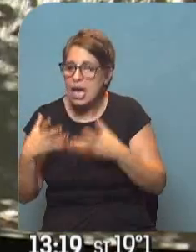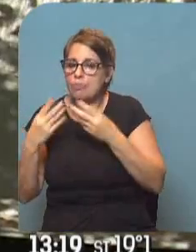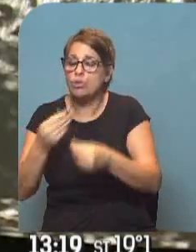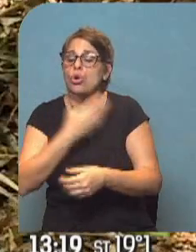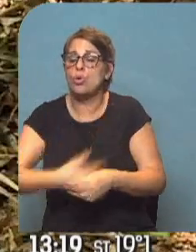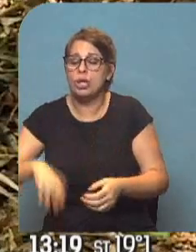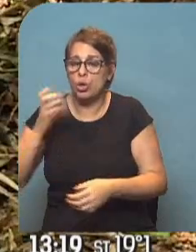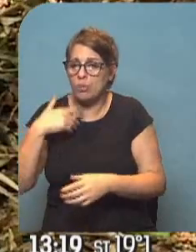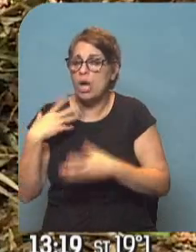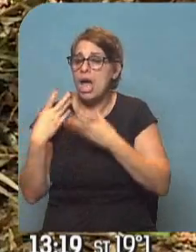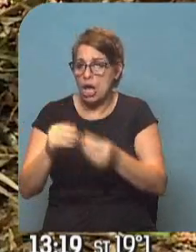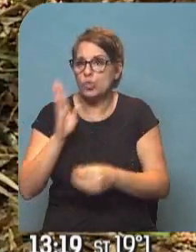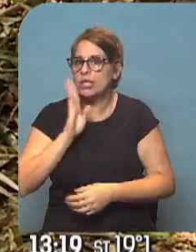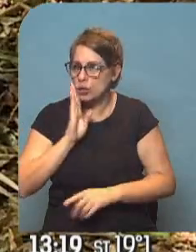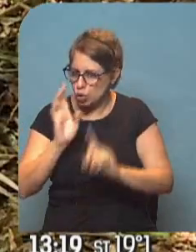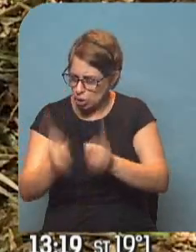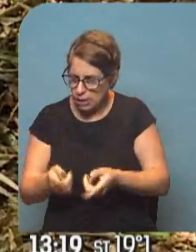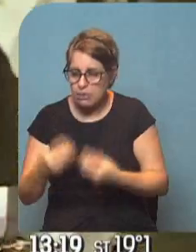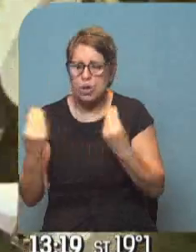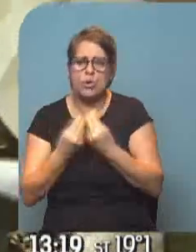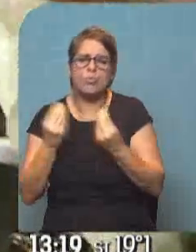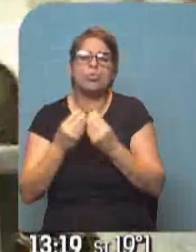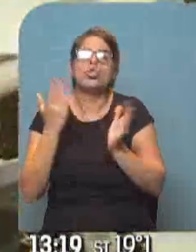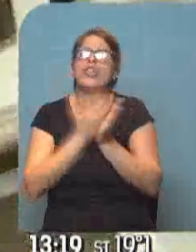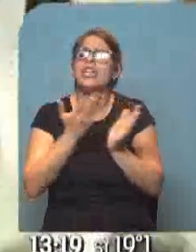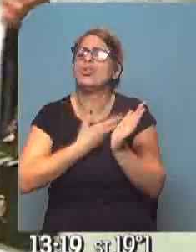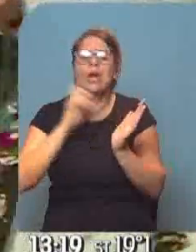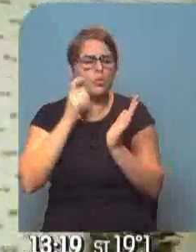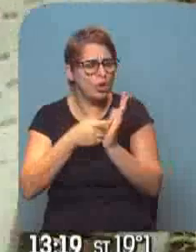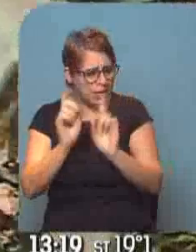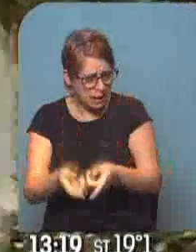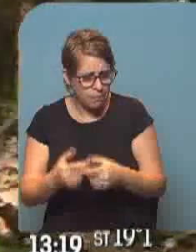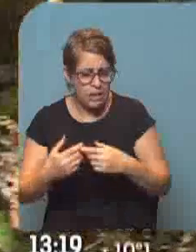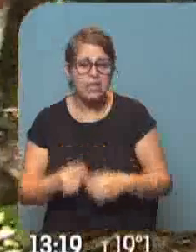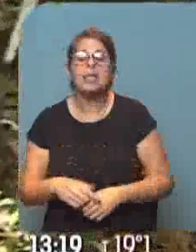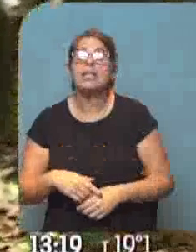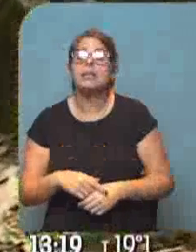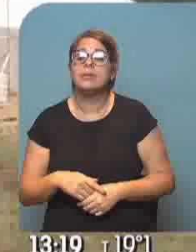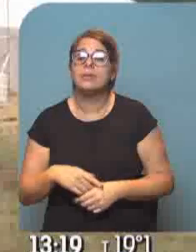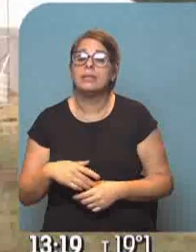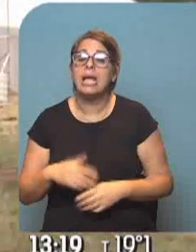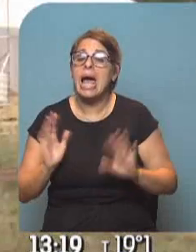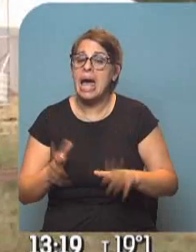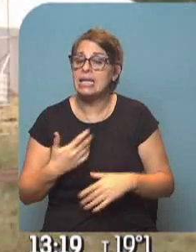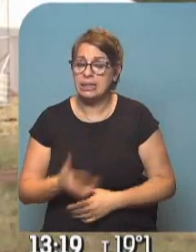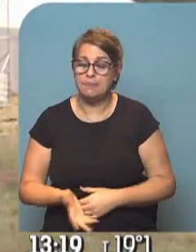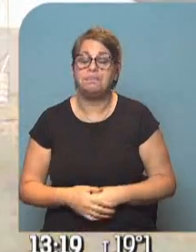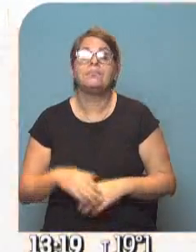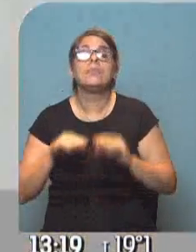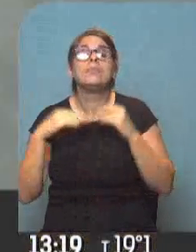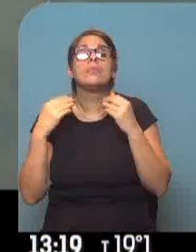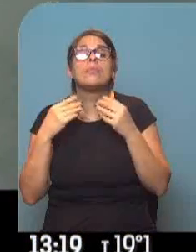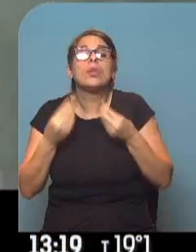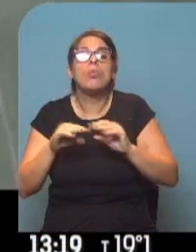ayuda del Plan Colombia de Estados Unidos y con enormes violaciones a los derechos humanos y demás. terminó sin escrúpulos. Sí, sin escrúpulos, terminó